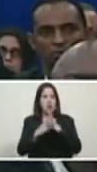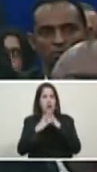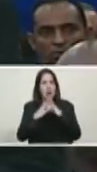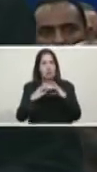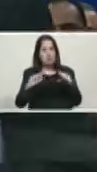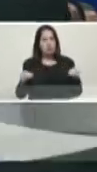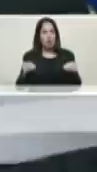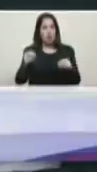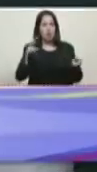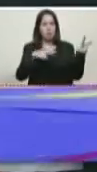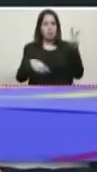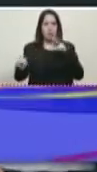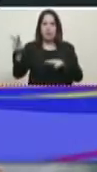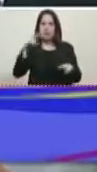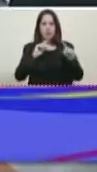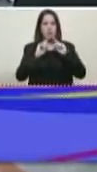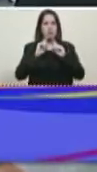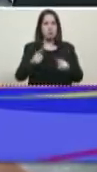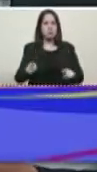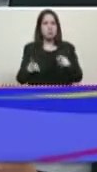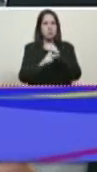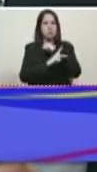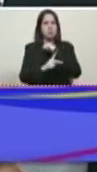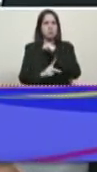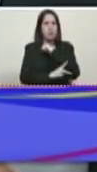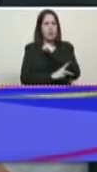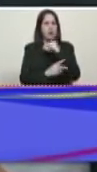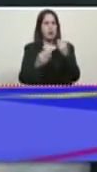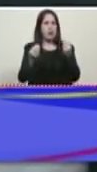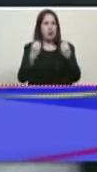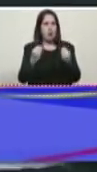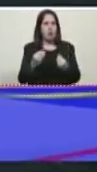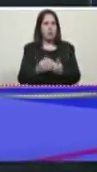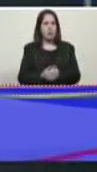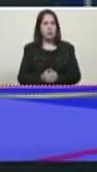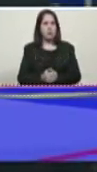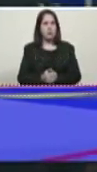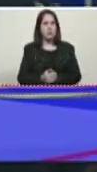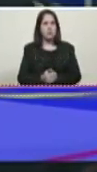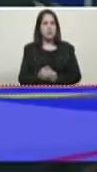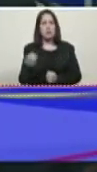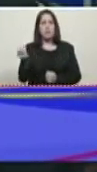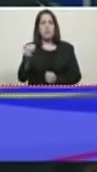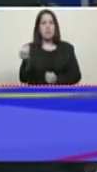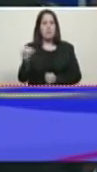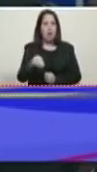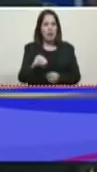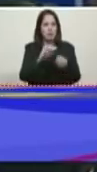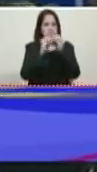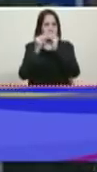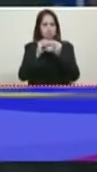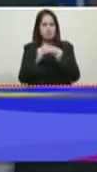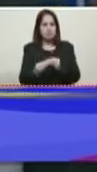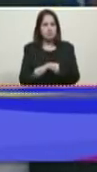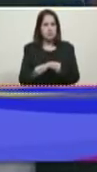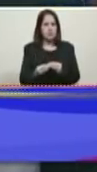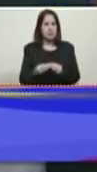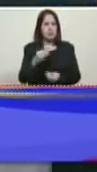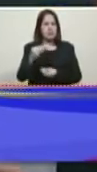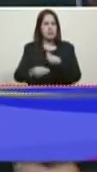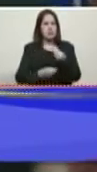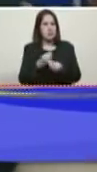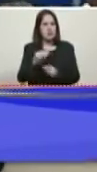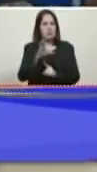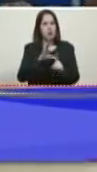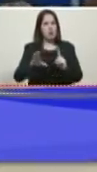paseos parques avenidas plazas y que esas sean además una vez restauradas físicamente espacios tomados por la